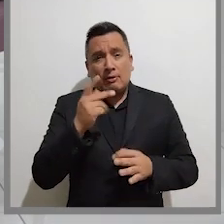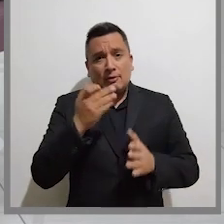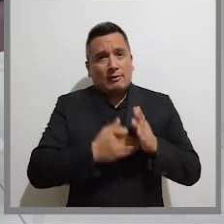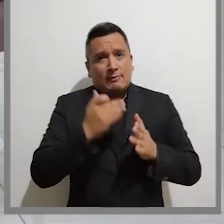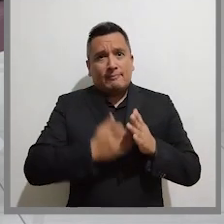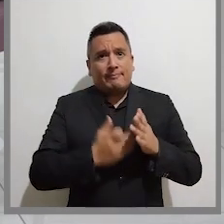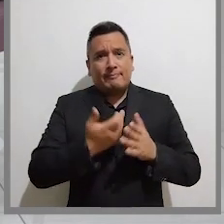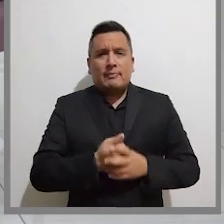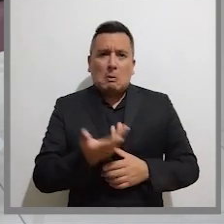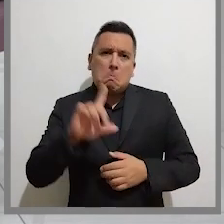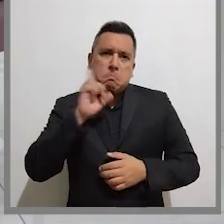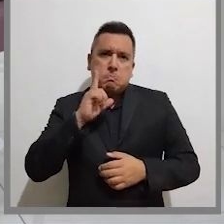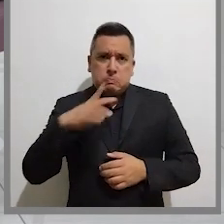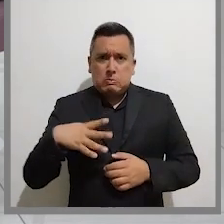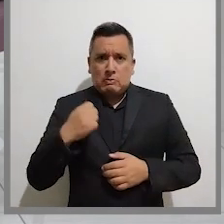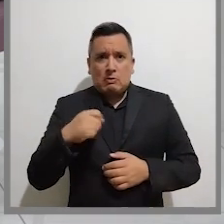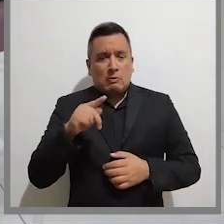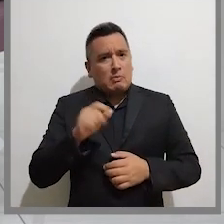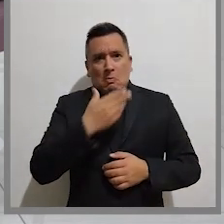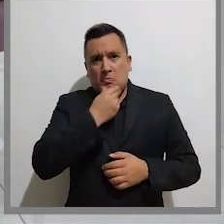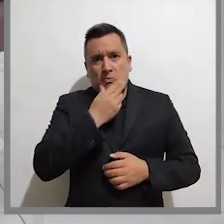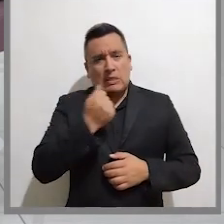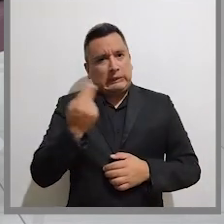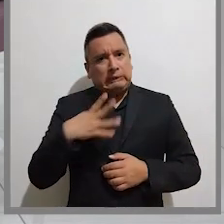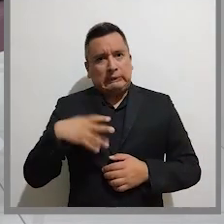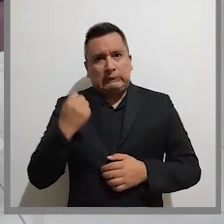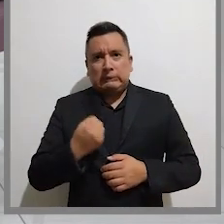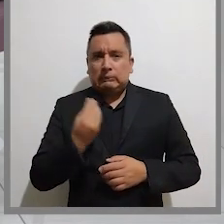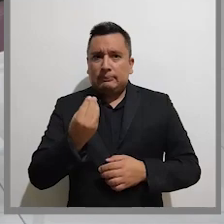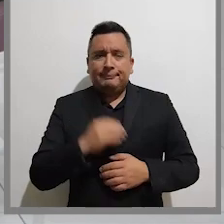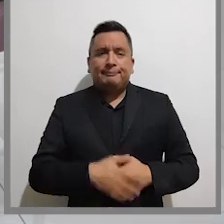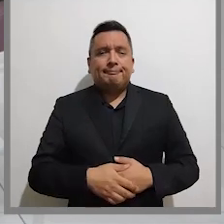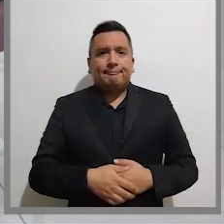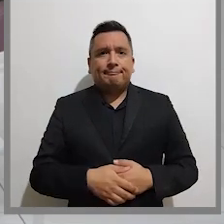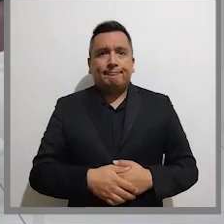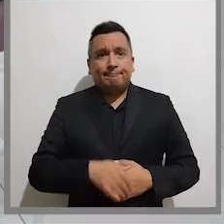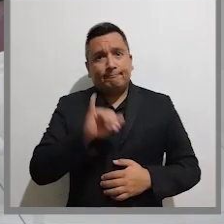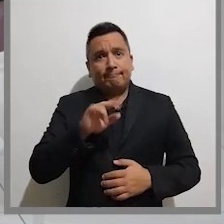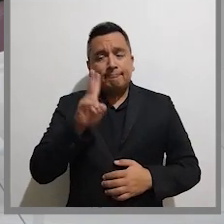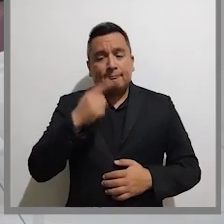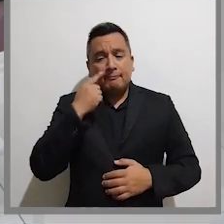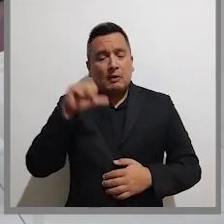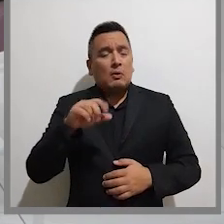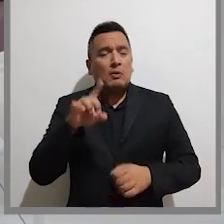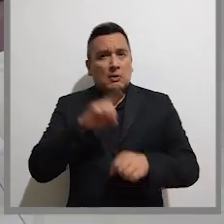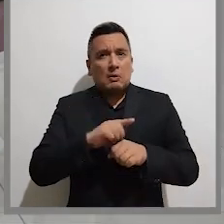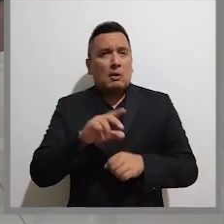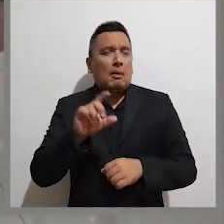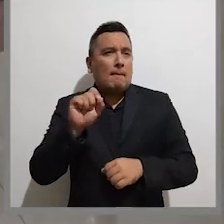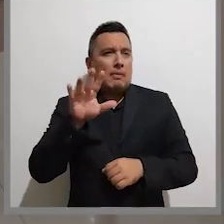faltando trabajo, tanto de mujeres, pero también sobre todo de muchos hombres. Claro, pues precisamente el día de hoy, 25